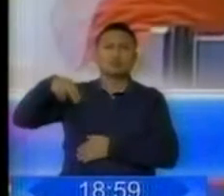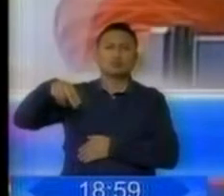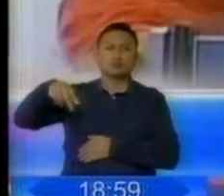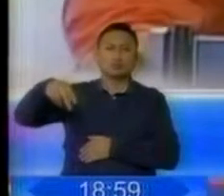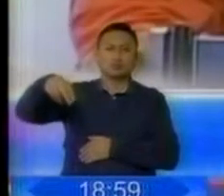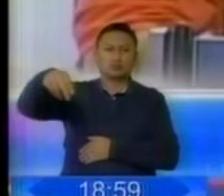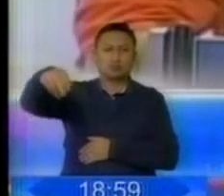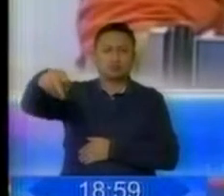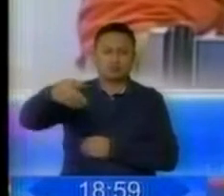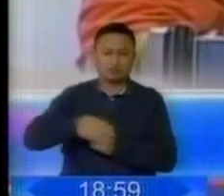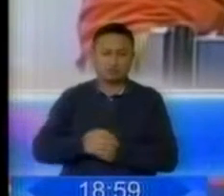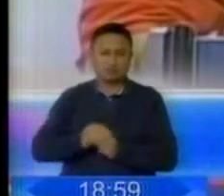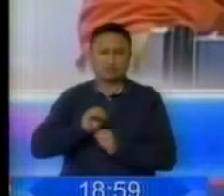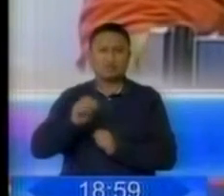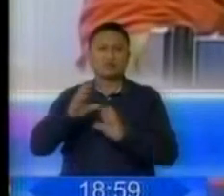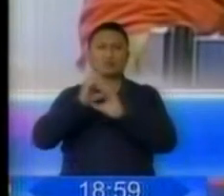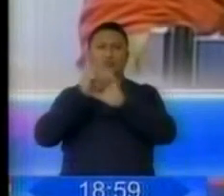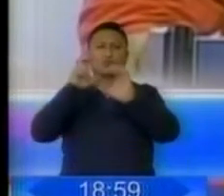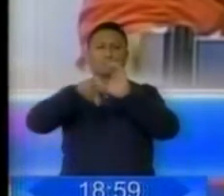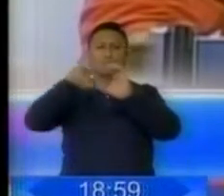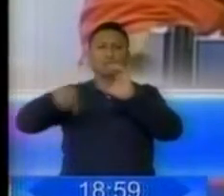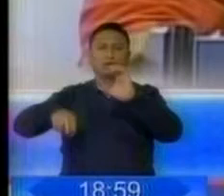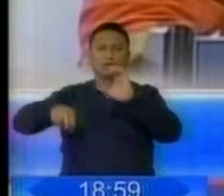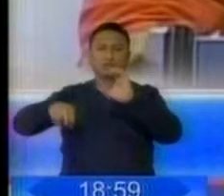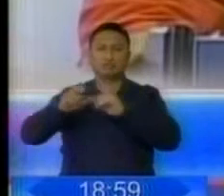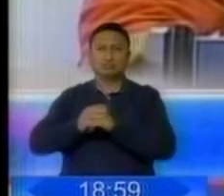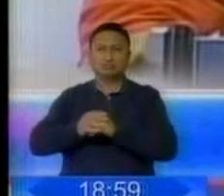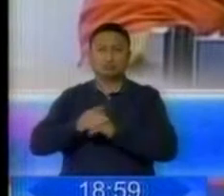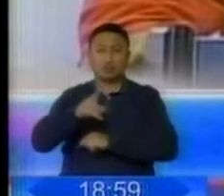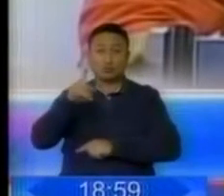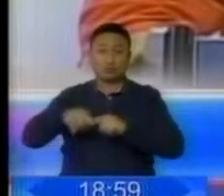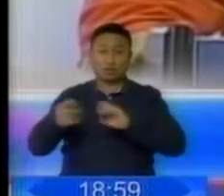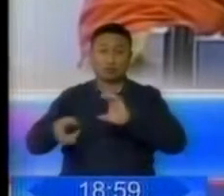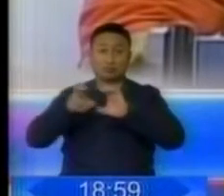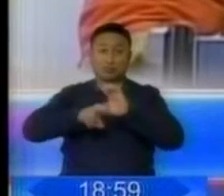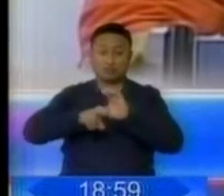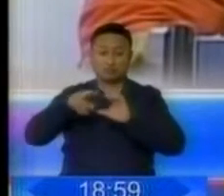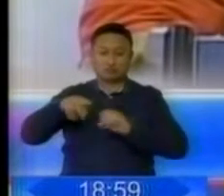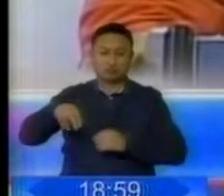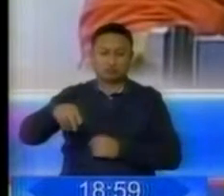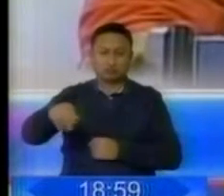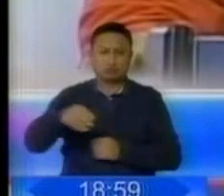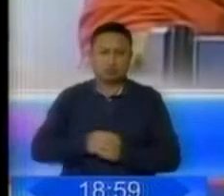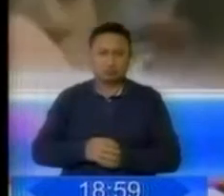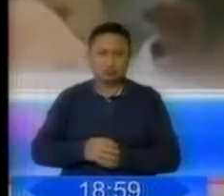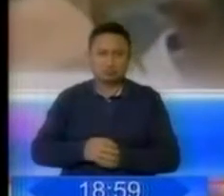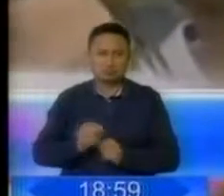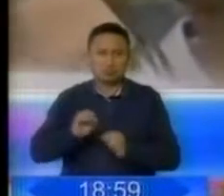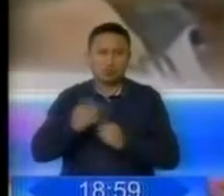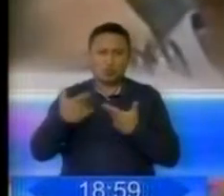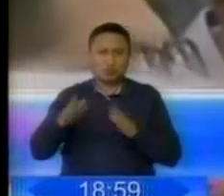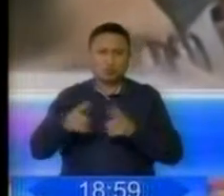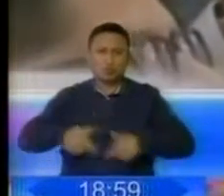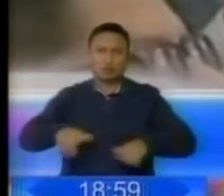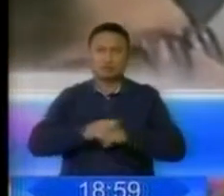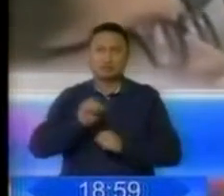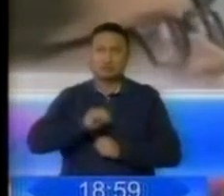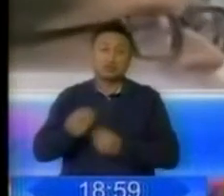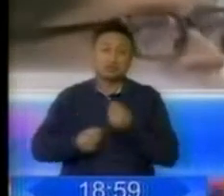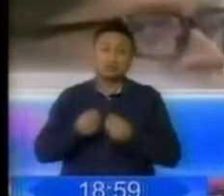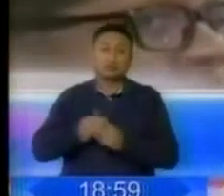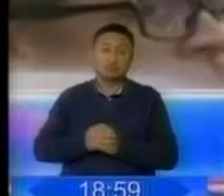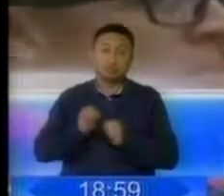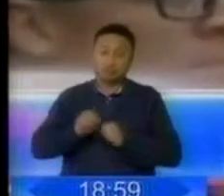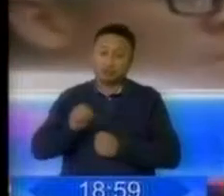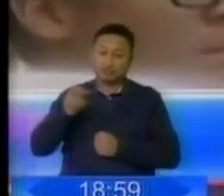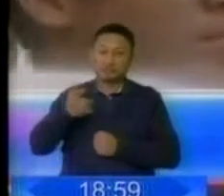carretera. Los bajan de los autobuses, no los dejan montar en los autobuses y los dejan en cualquier sitio y la gente no le queda otro y esa es